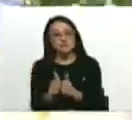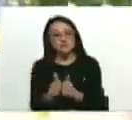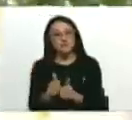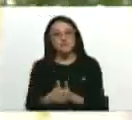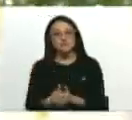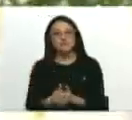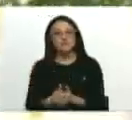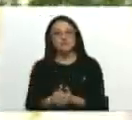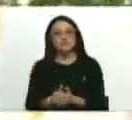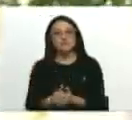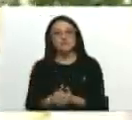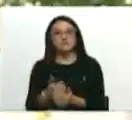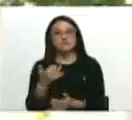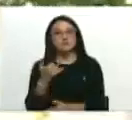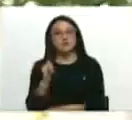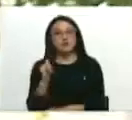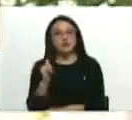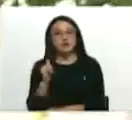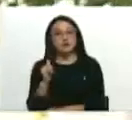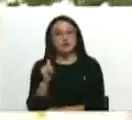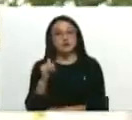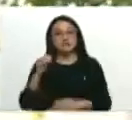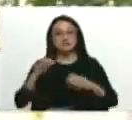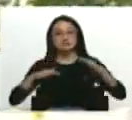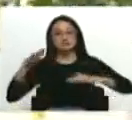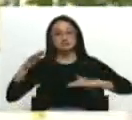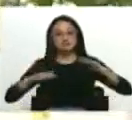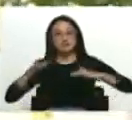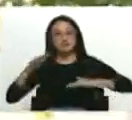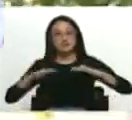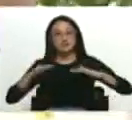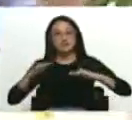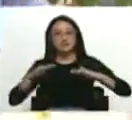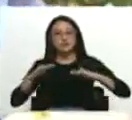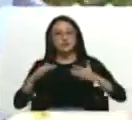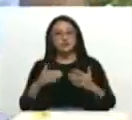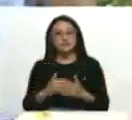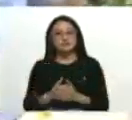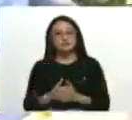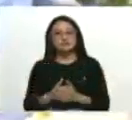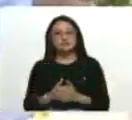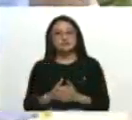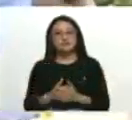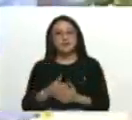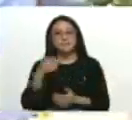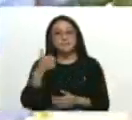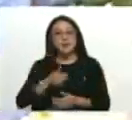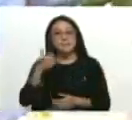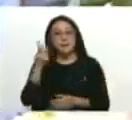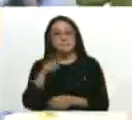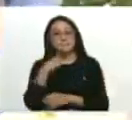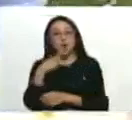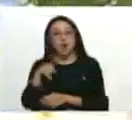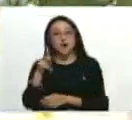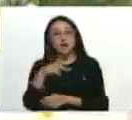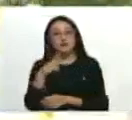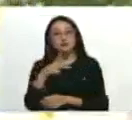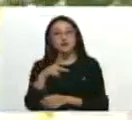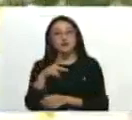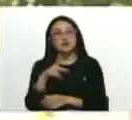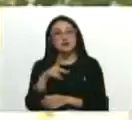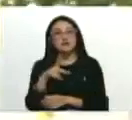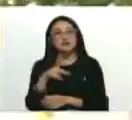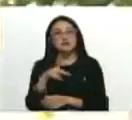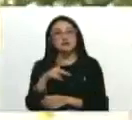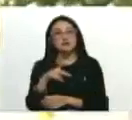Y hay un desbalance del género, ¿no? Hay más poetas que ¿no?